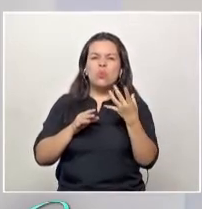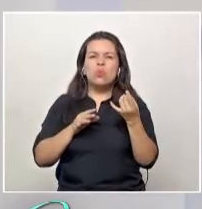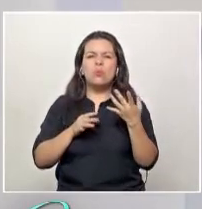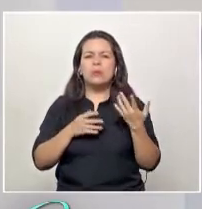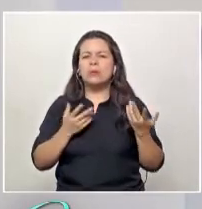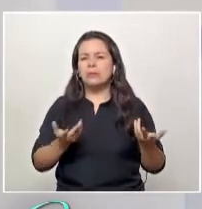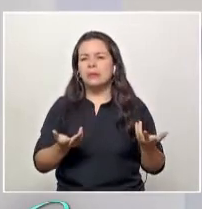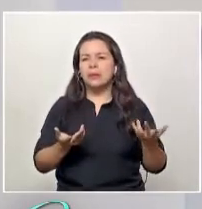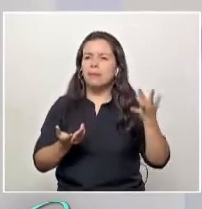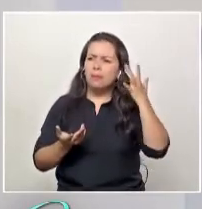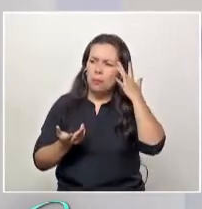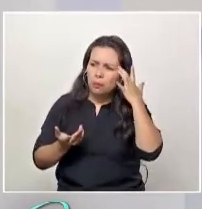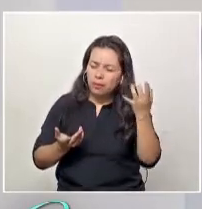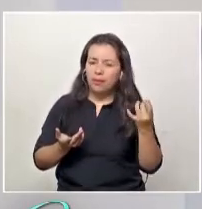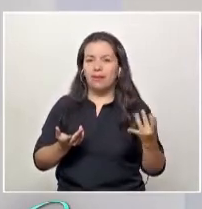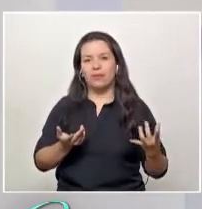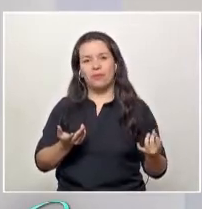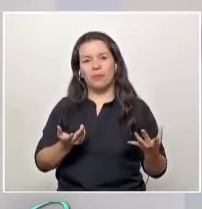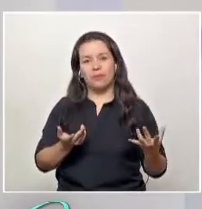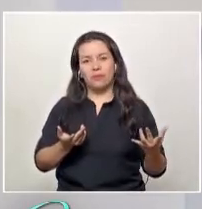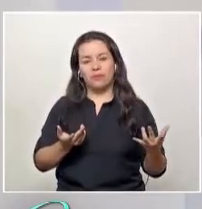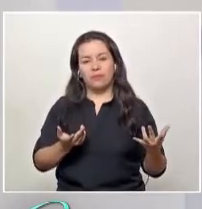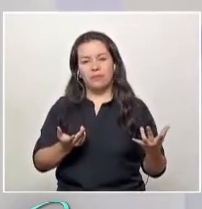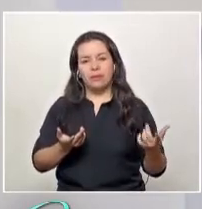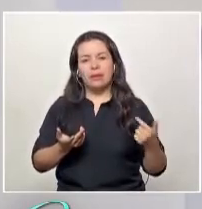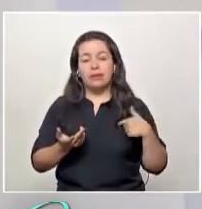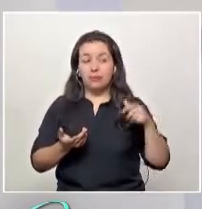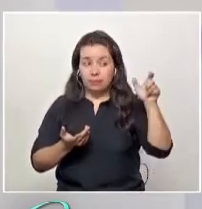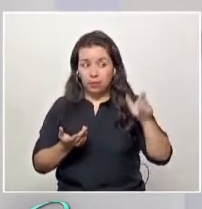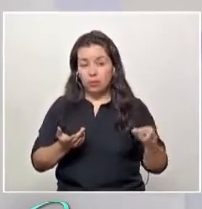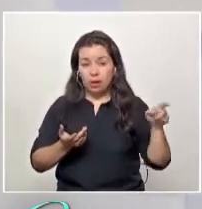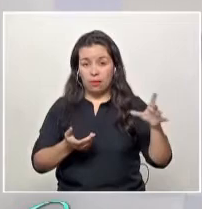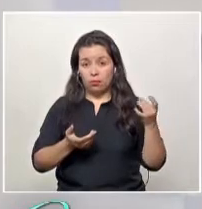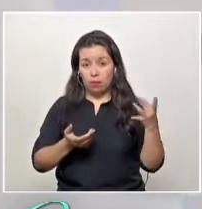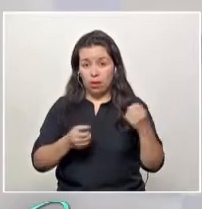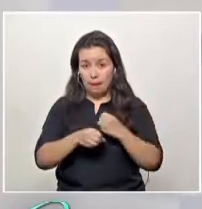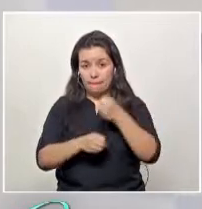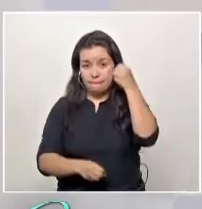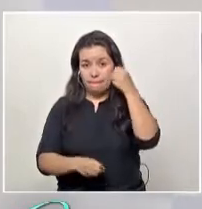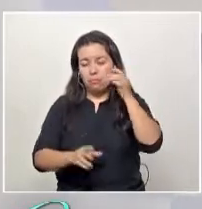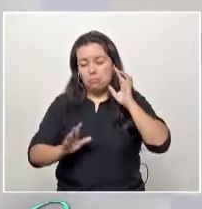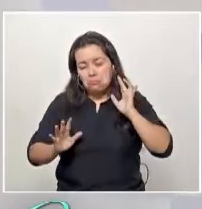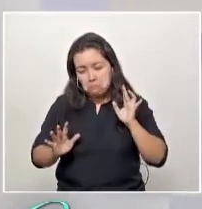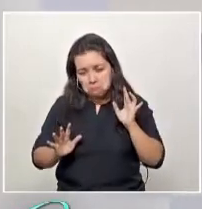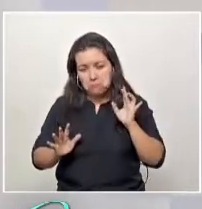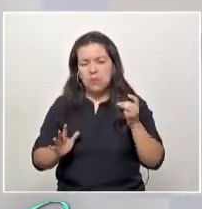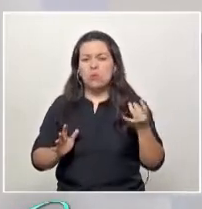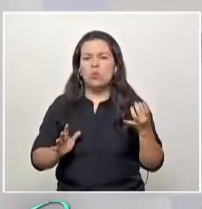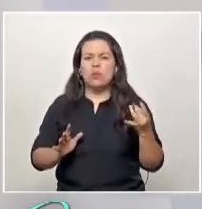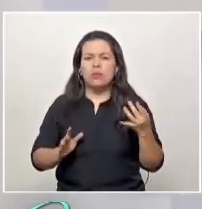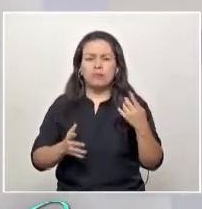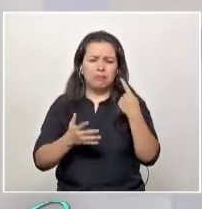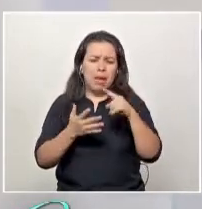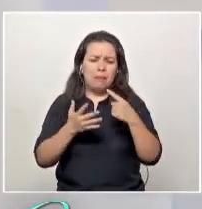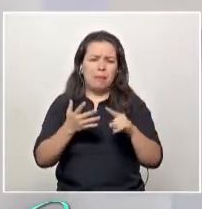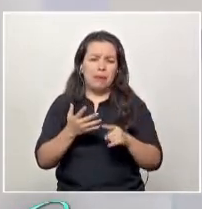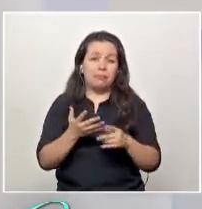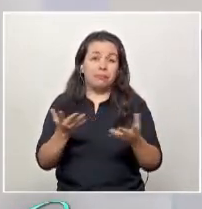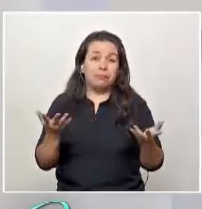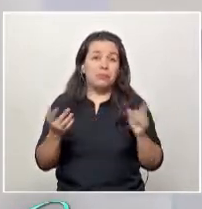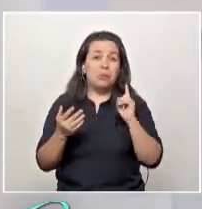es ¿por qué dolor? Entonces, a la señora le duele la columna. Le puede doler por muchas